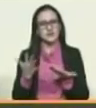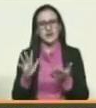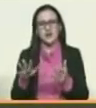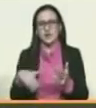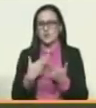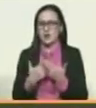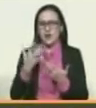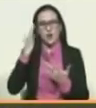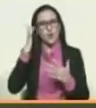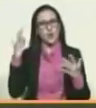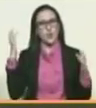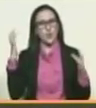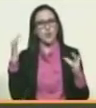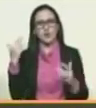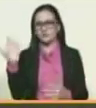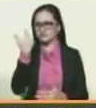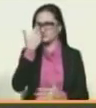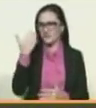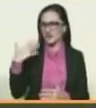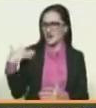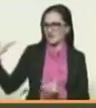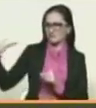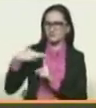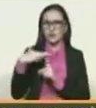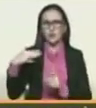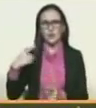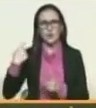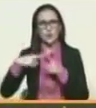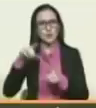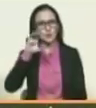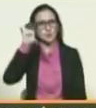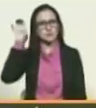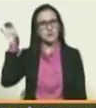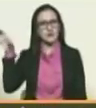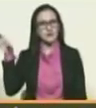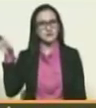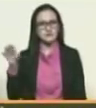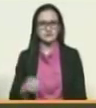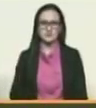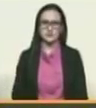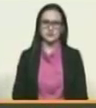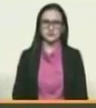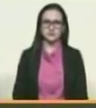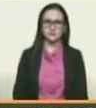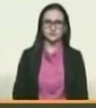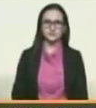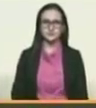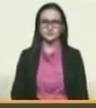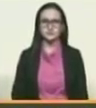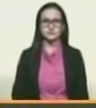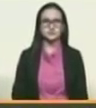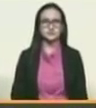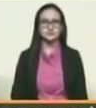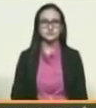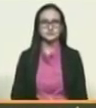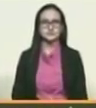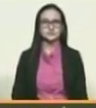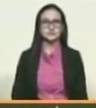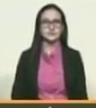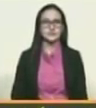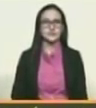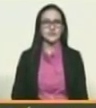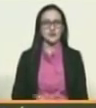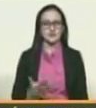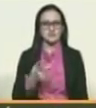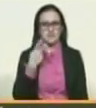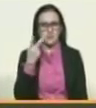locura intervencionista que se han dado algunos secuaces, que son muy enanos y pequeños políticamente en